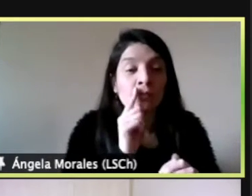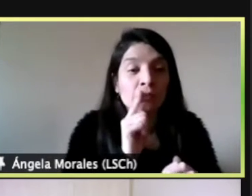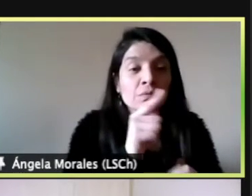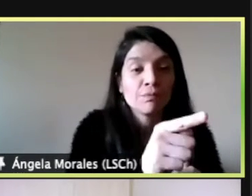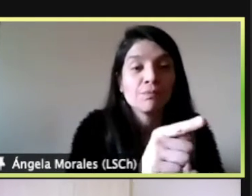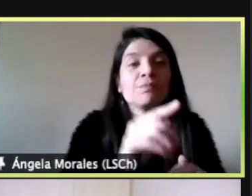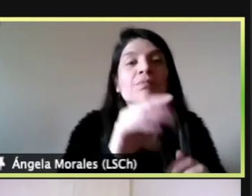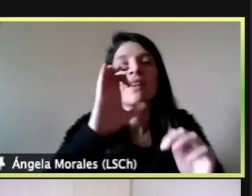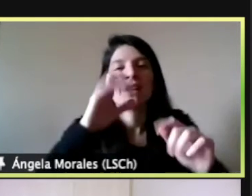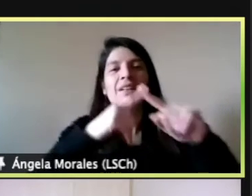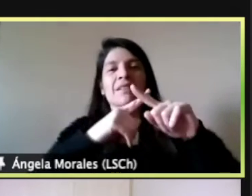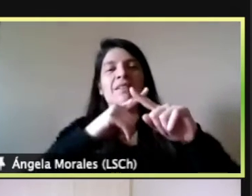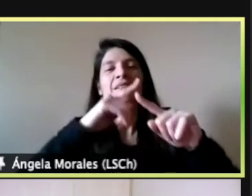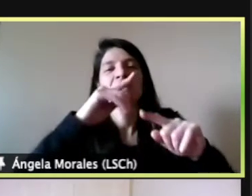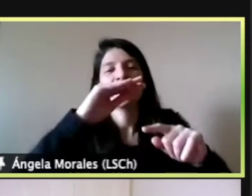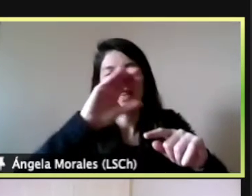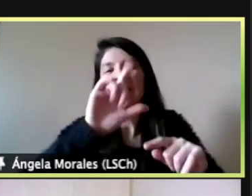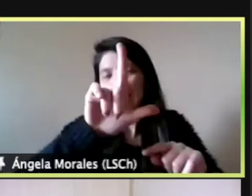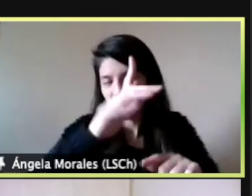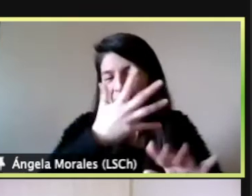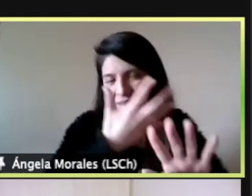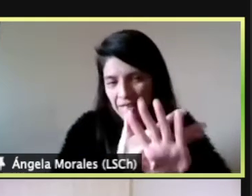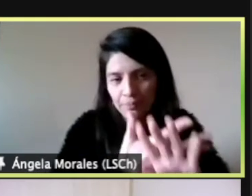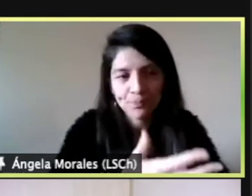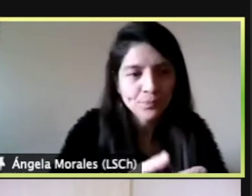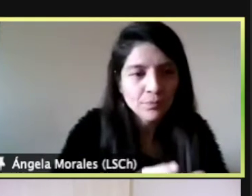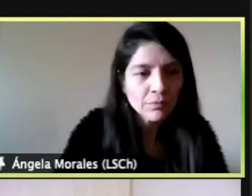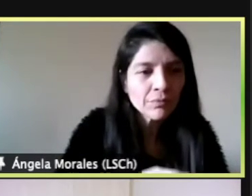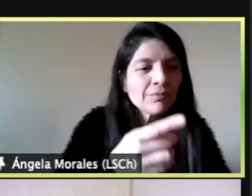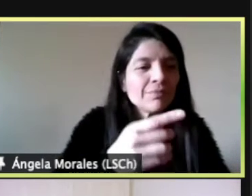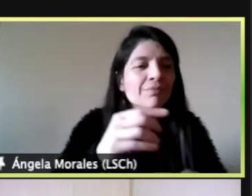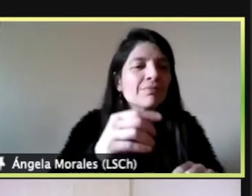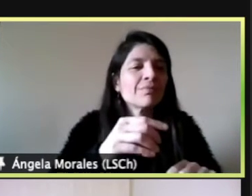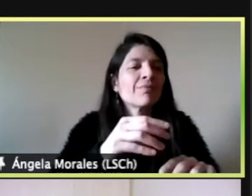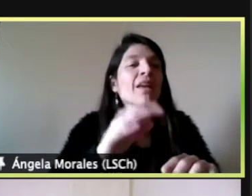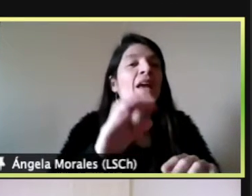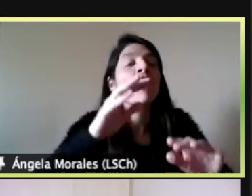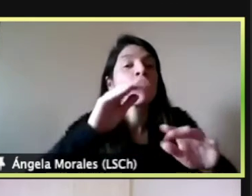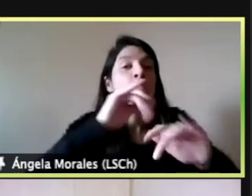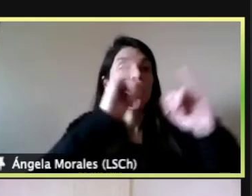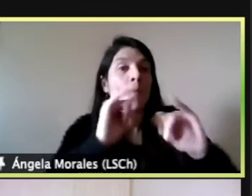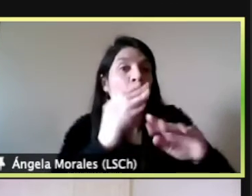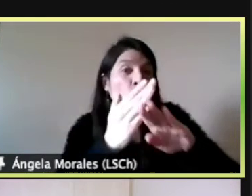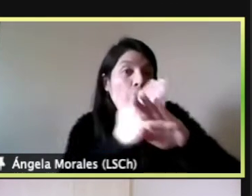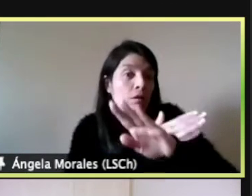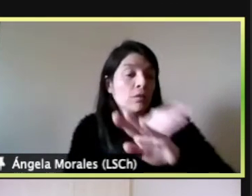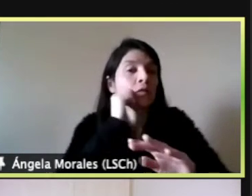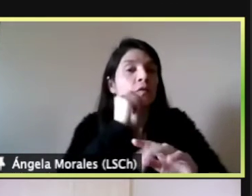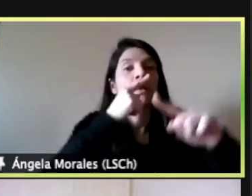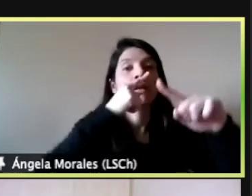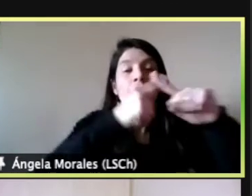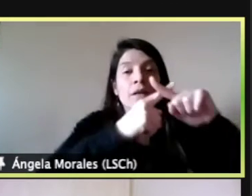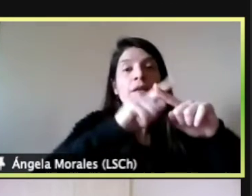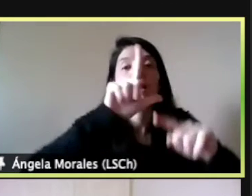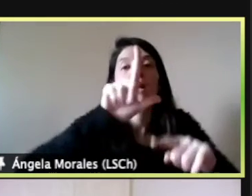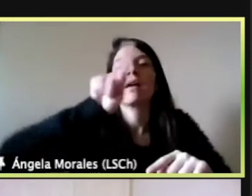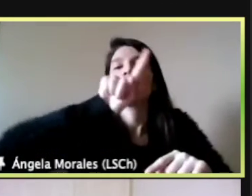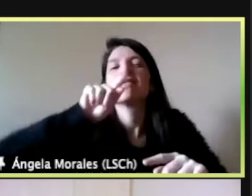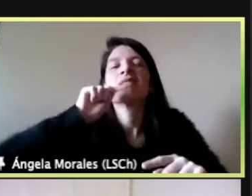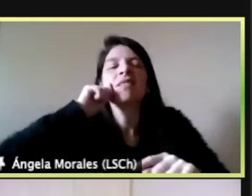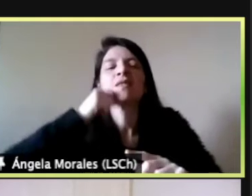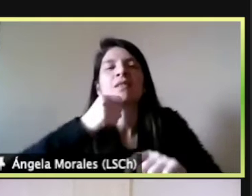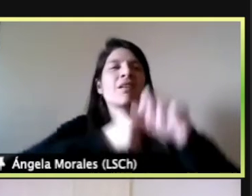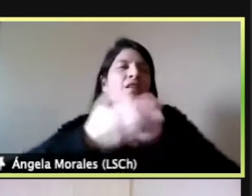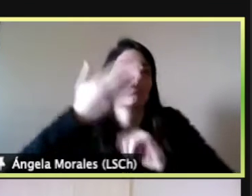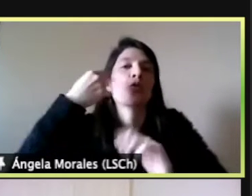es el formato anterior de Excel, XLS. O sea, es del año 2003 y